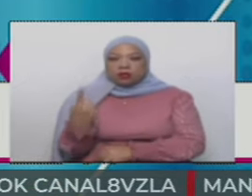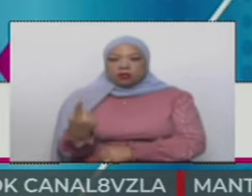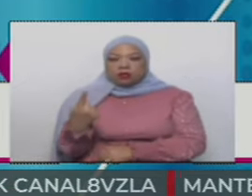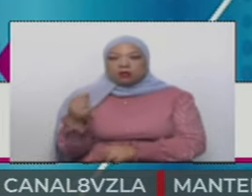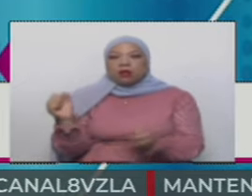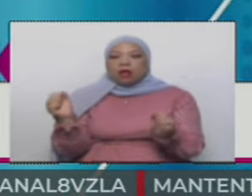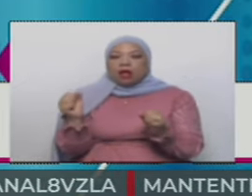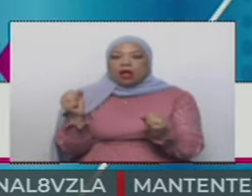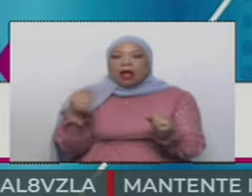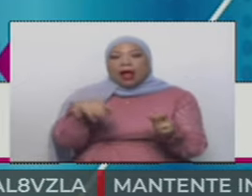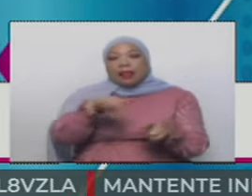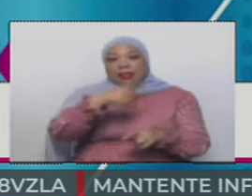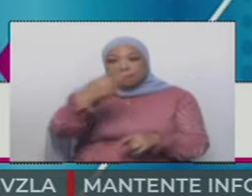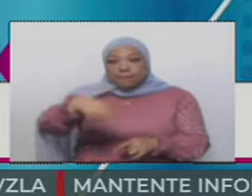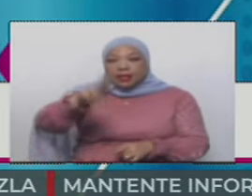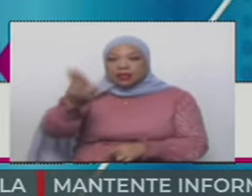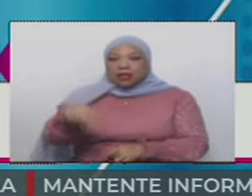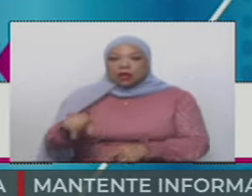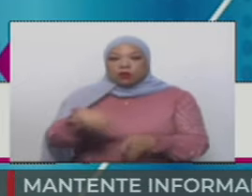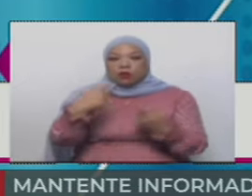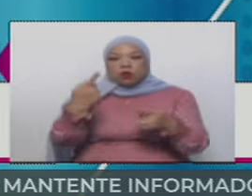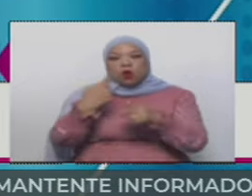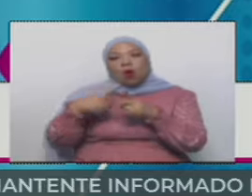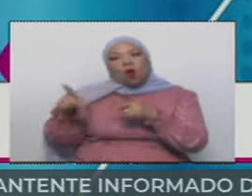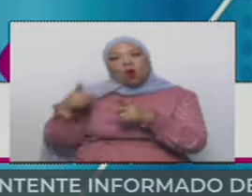Meridiano y otros más.